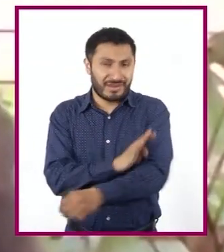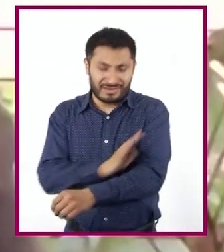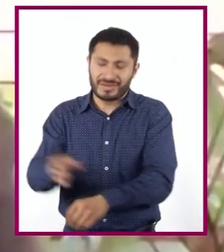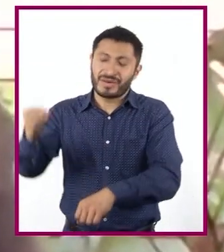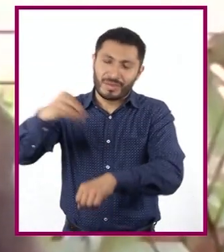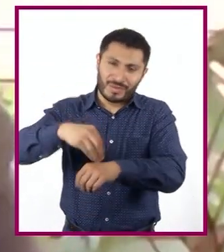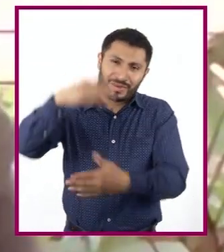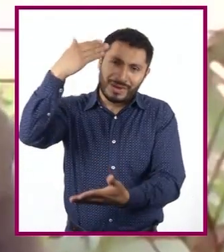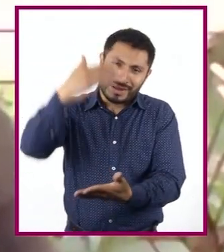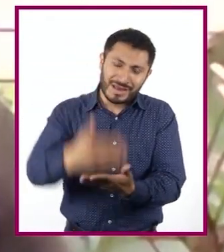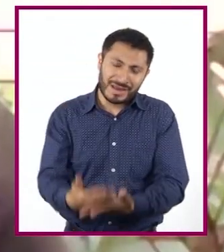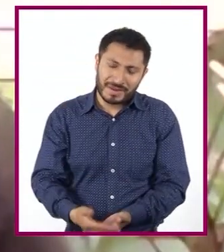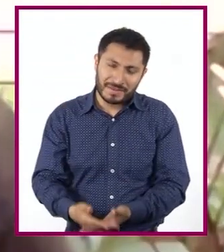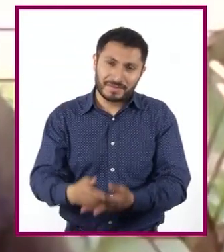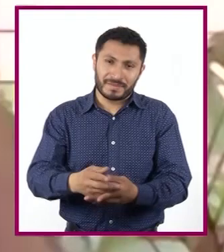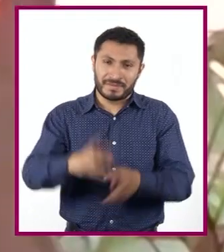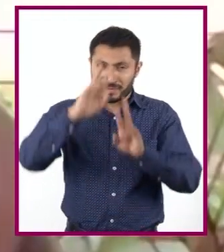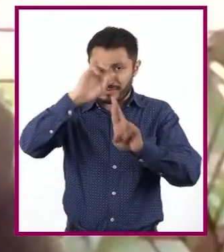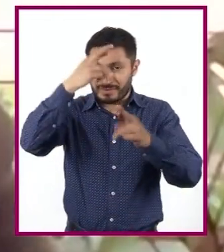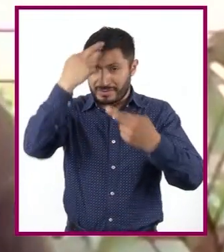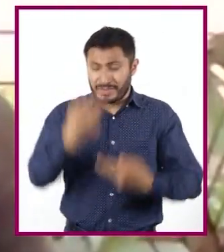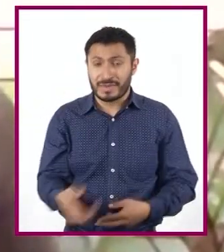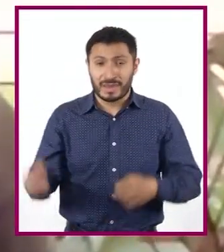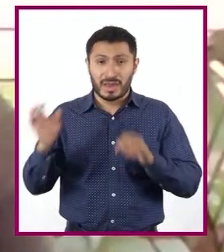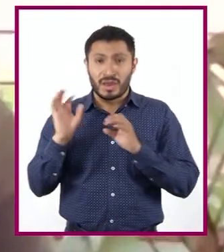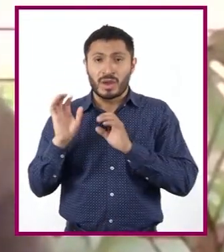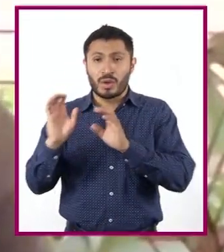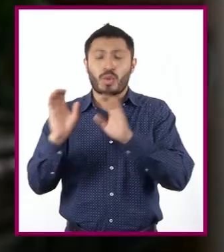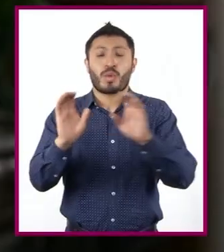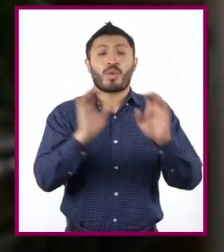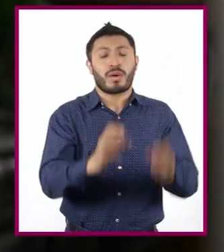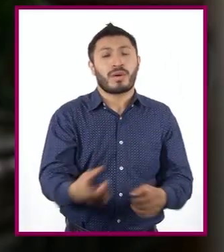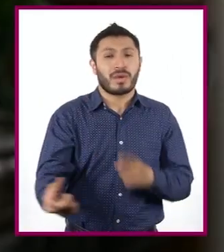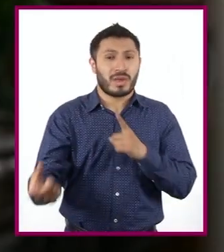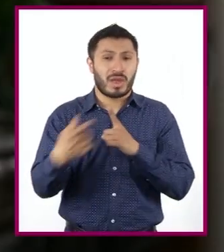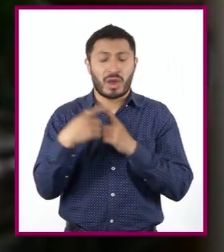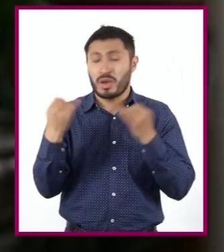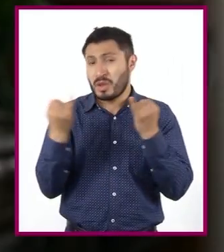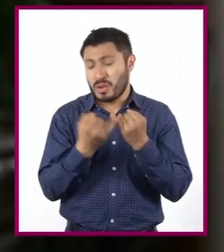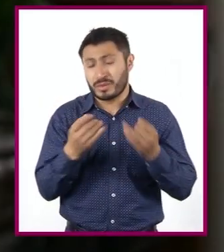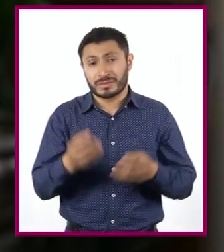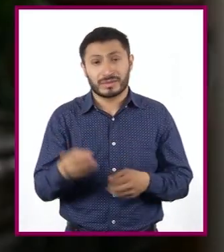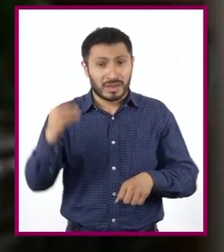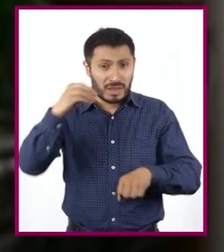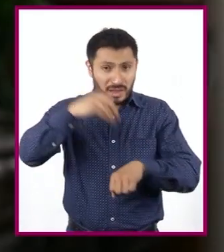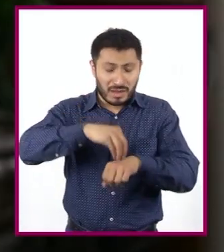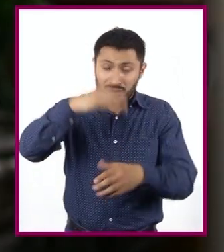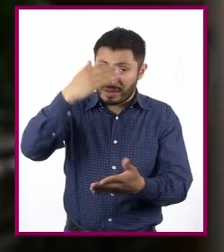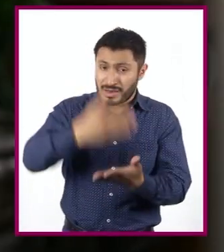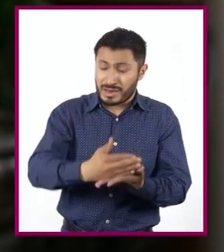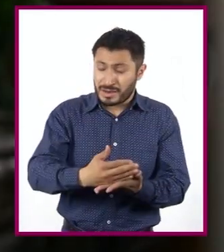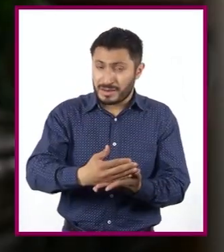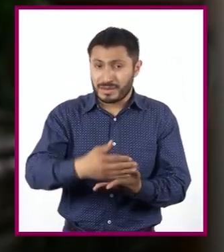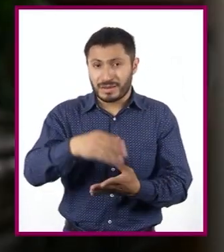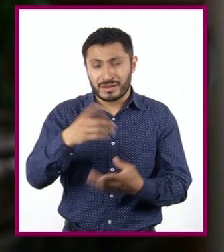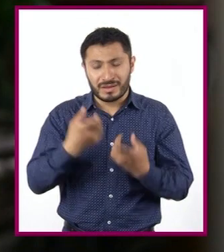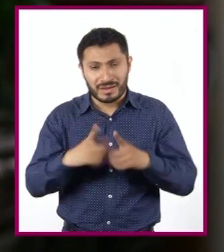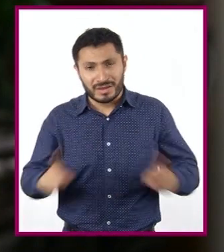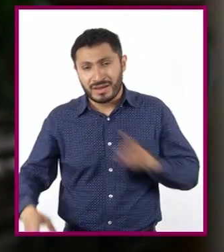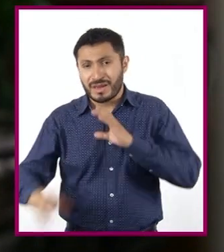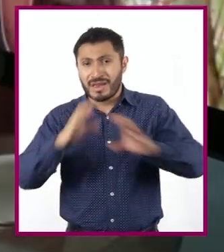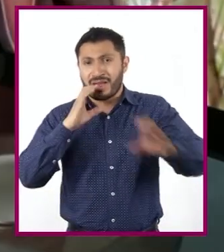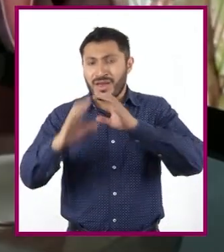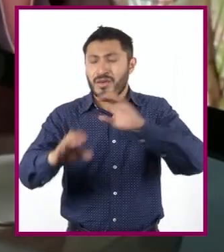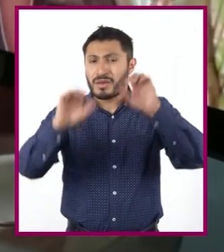lectura empezó por libros religiosos y es muy interesante porque los libros religiosos, en particular